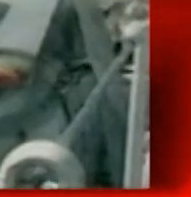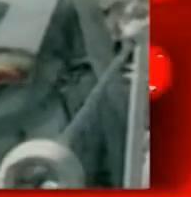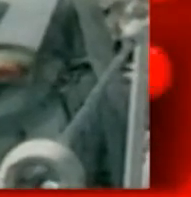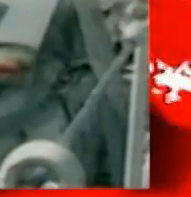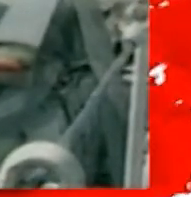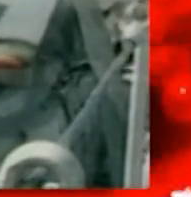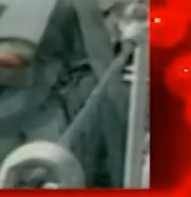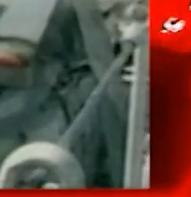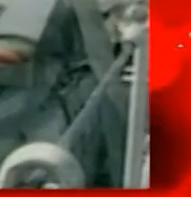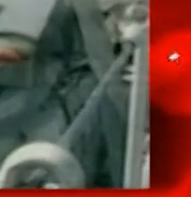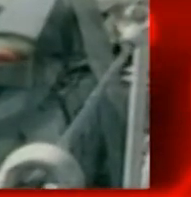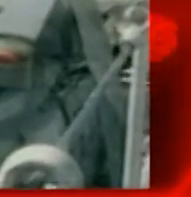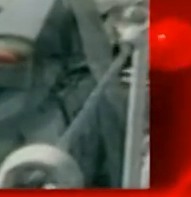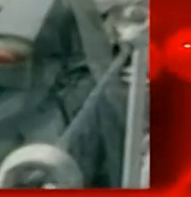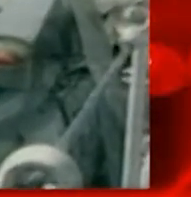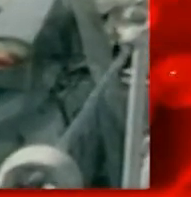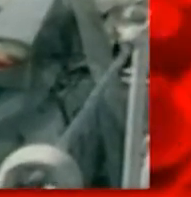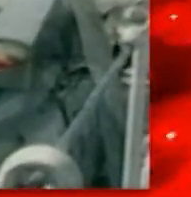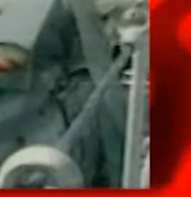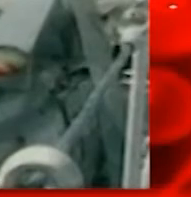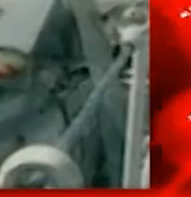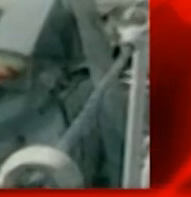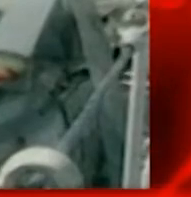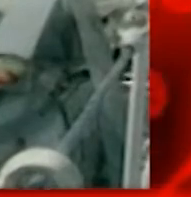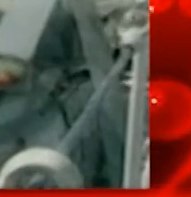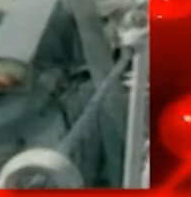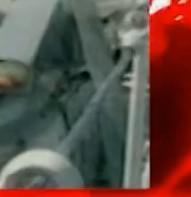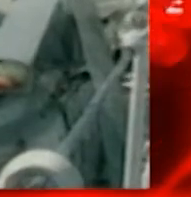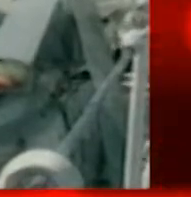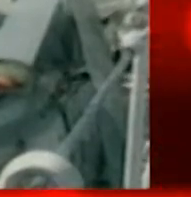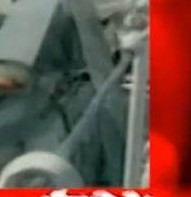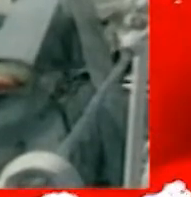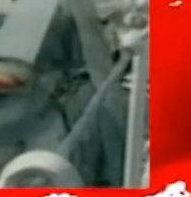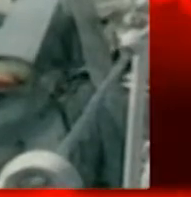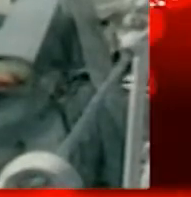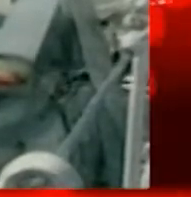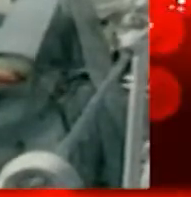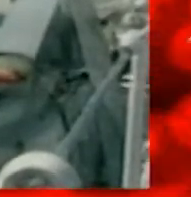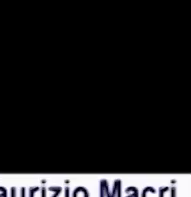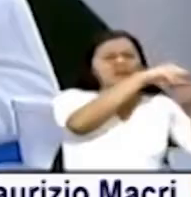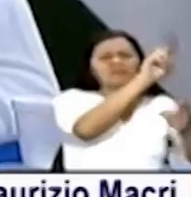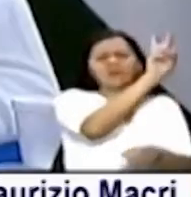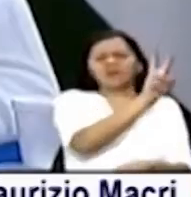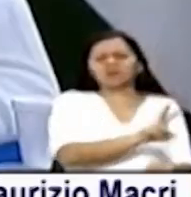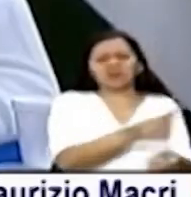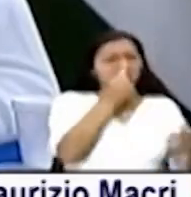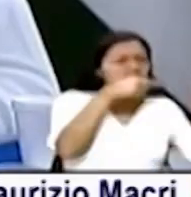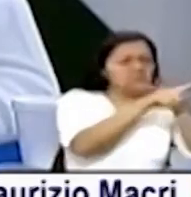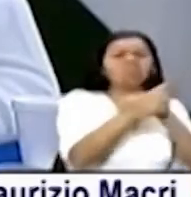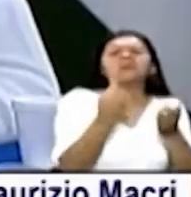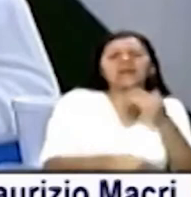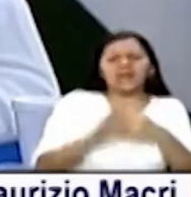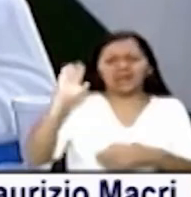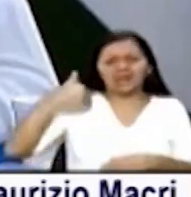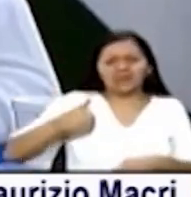dura, perché per lui Macri è appunto un figlioccio dell'imperialismo. E quando io